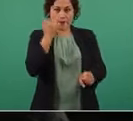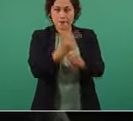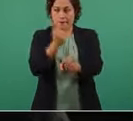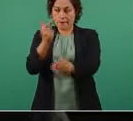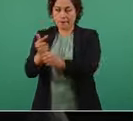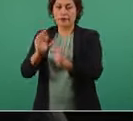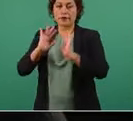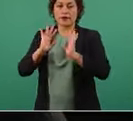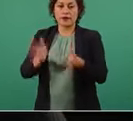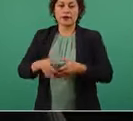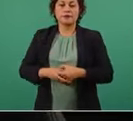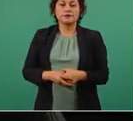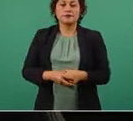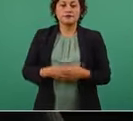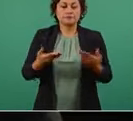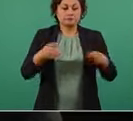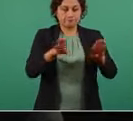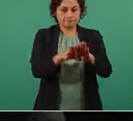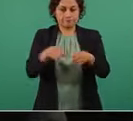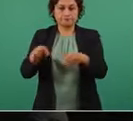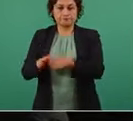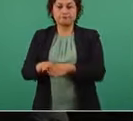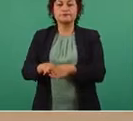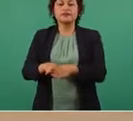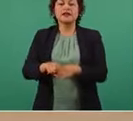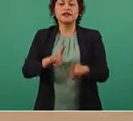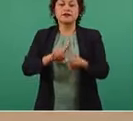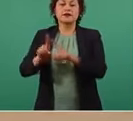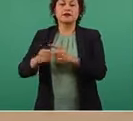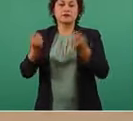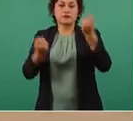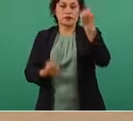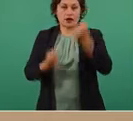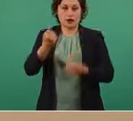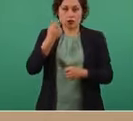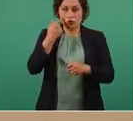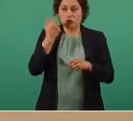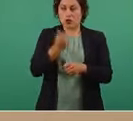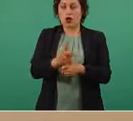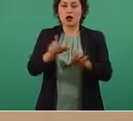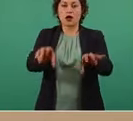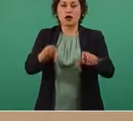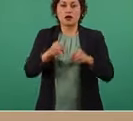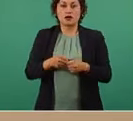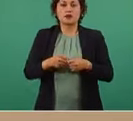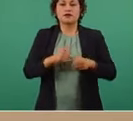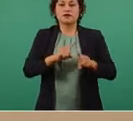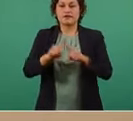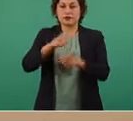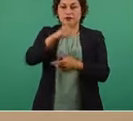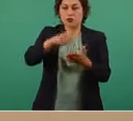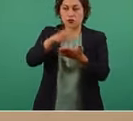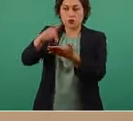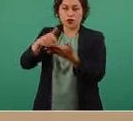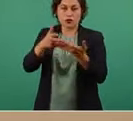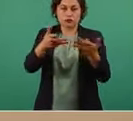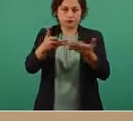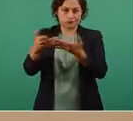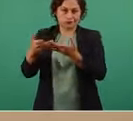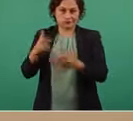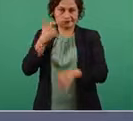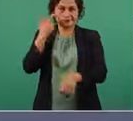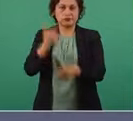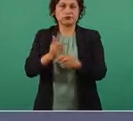inutilizadas, 175 vehículos asegurados, personas detenidas, predios. También dentro del plan de transporte